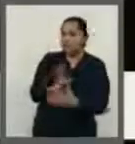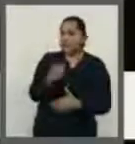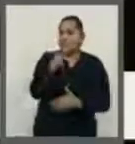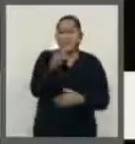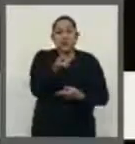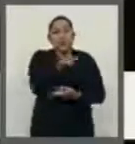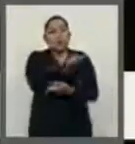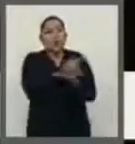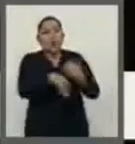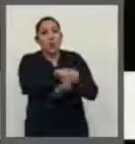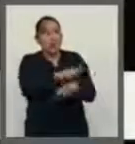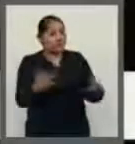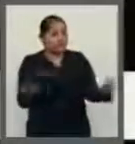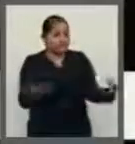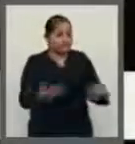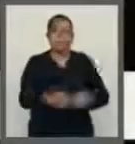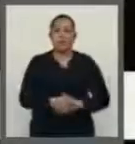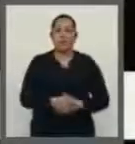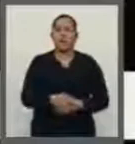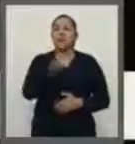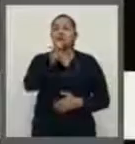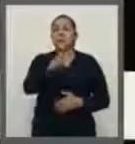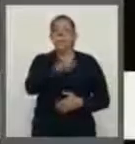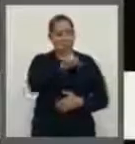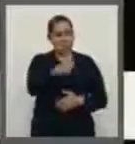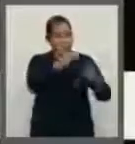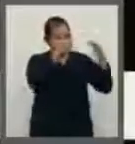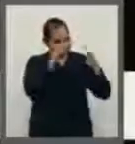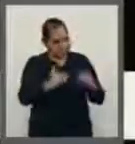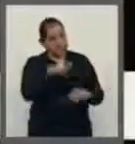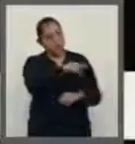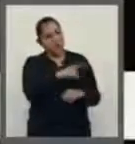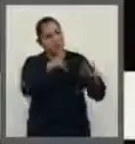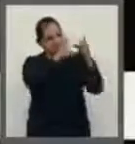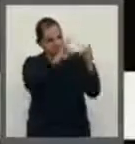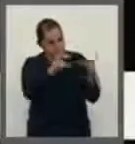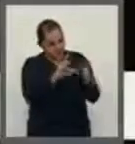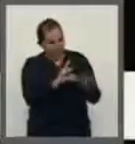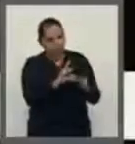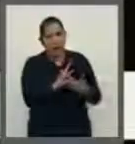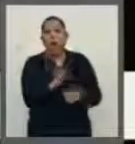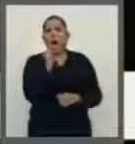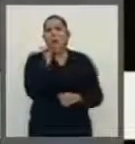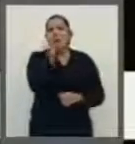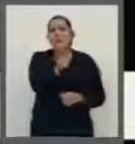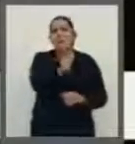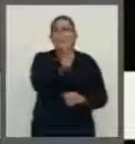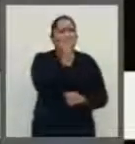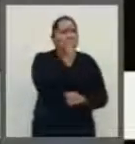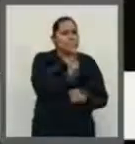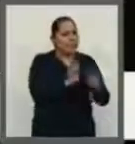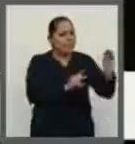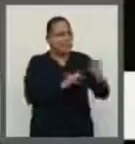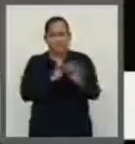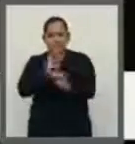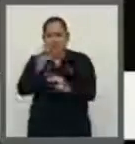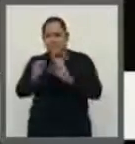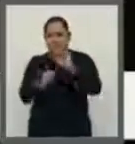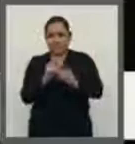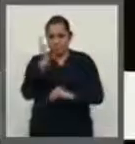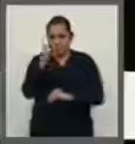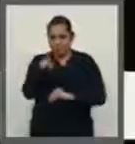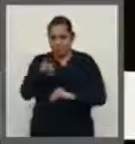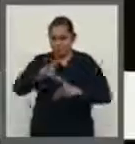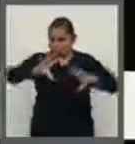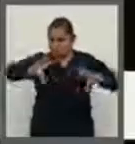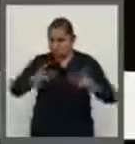artículo tercero señala algunos conceptos fundamentales, pero es omisa. No establece qué son los